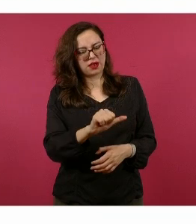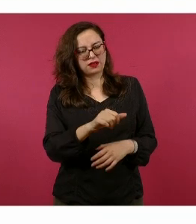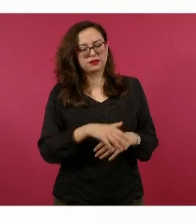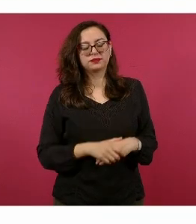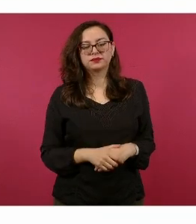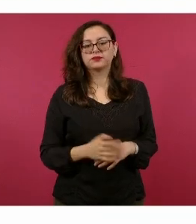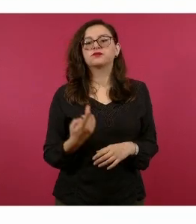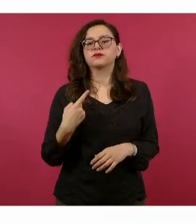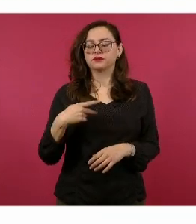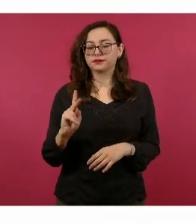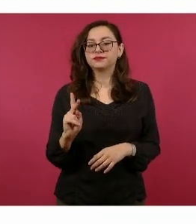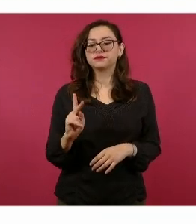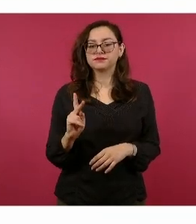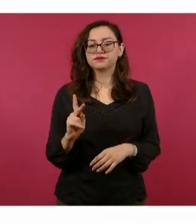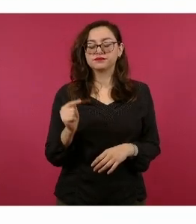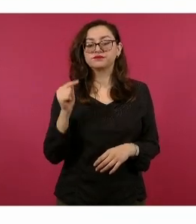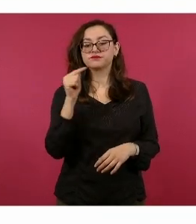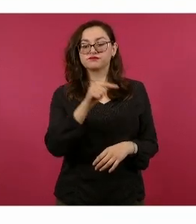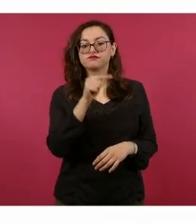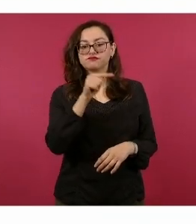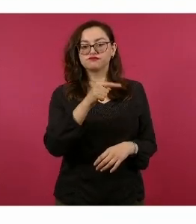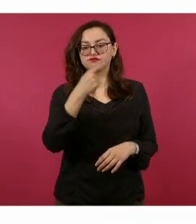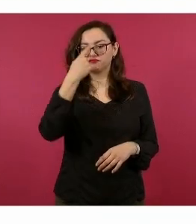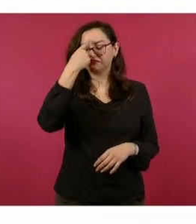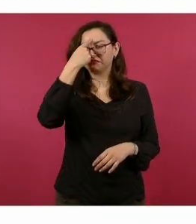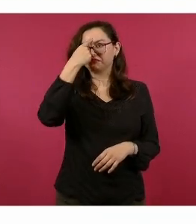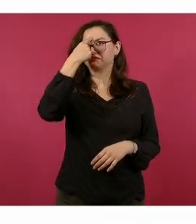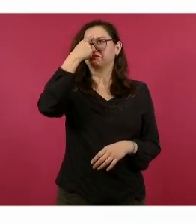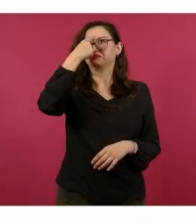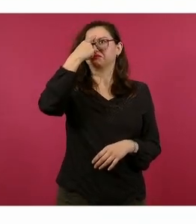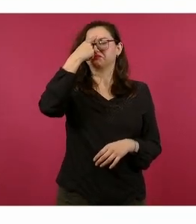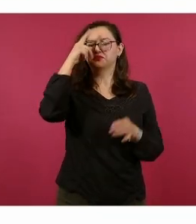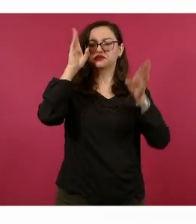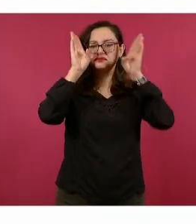la mentalidad esta, ¿no? Muy conservadora.